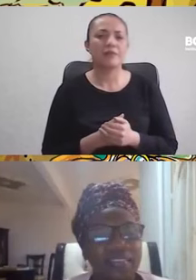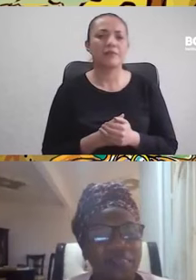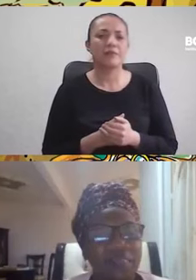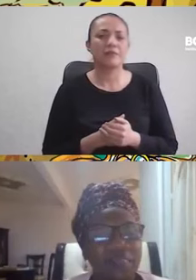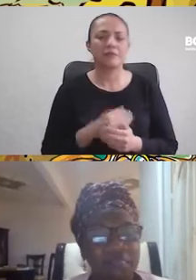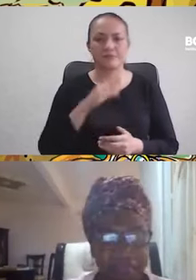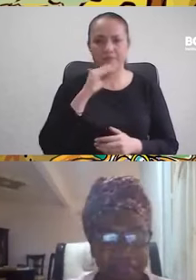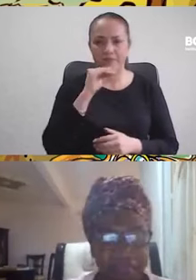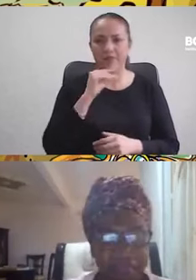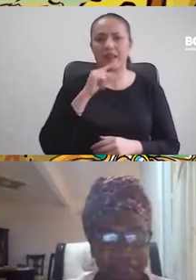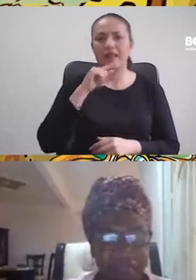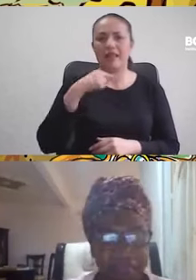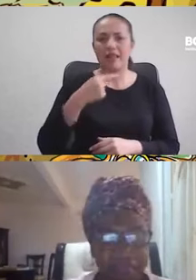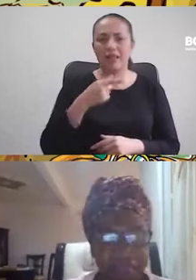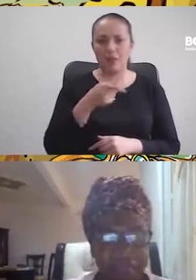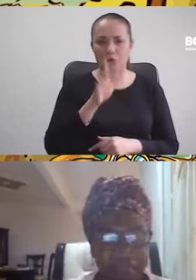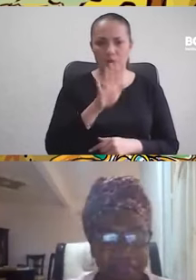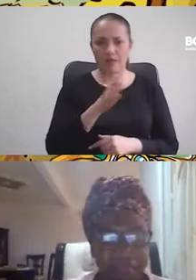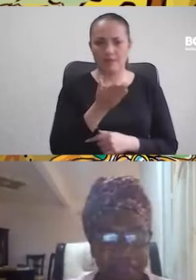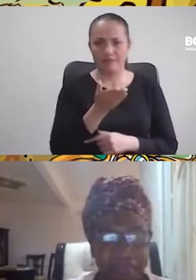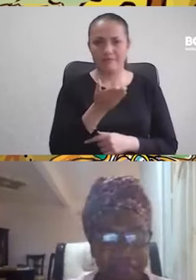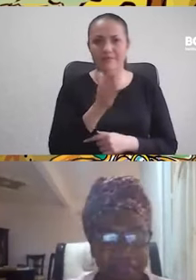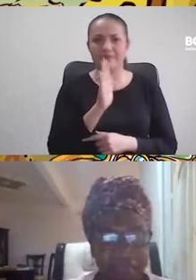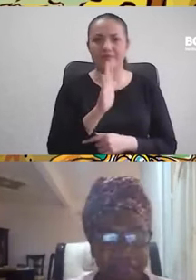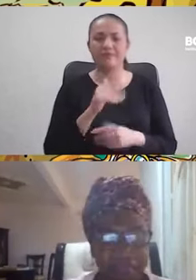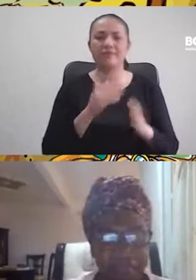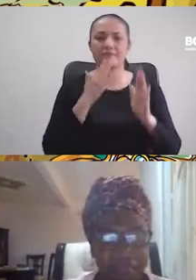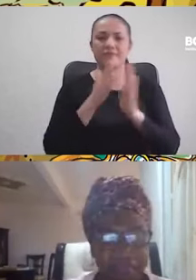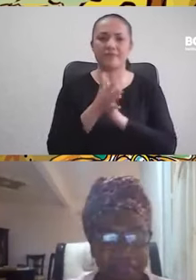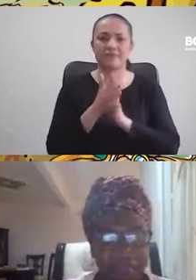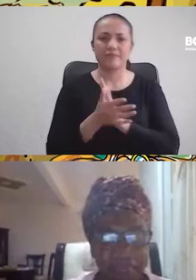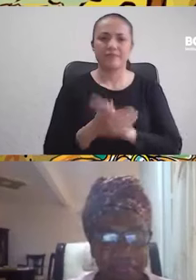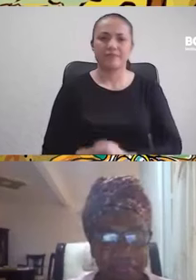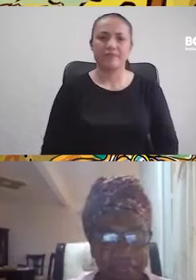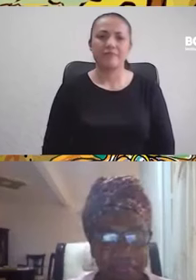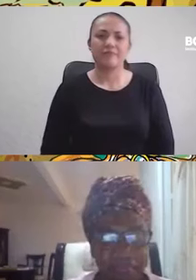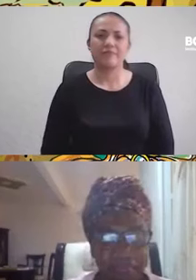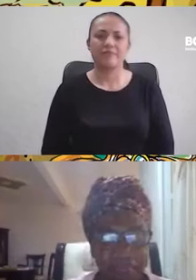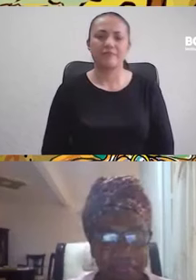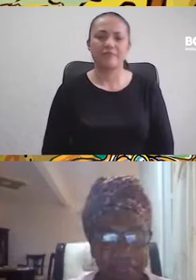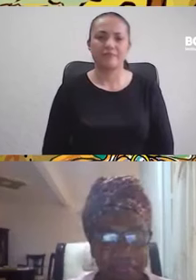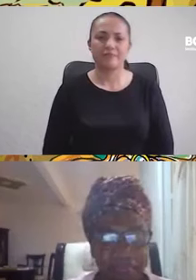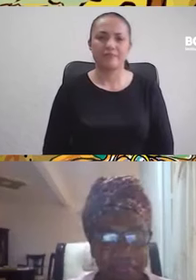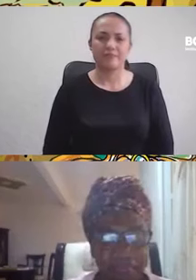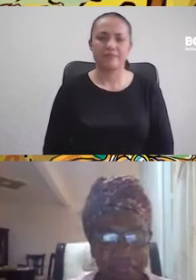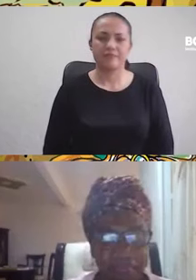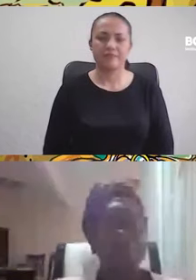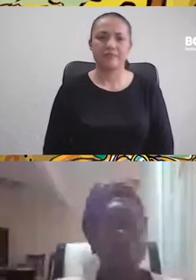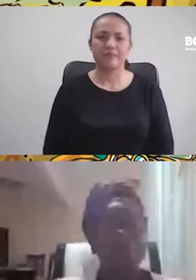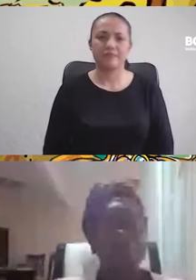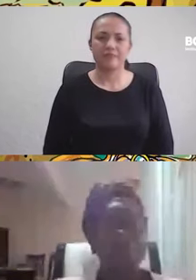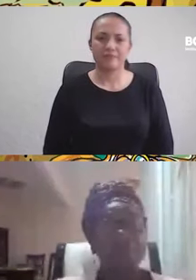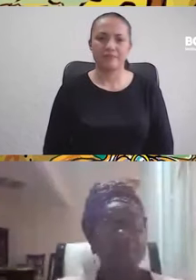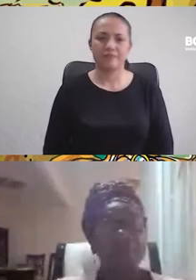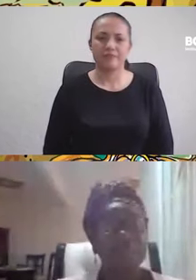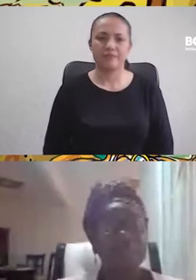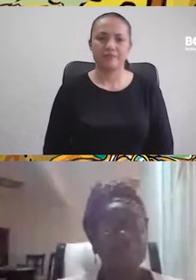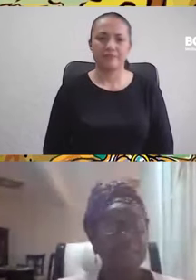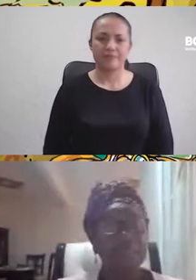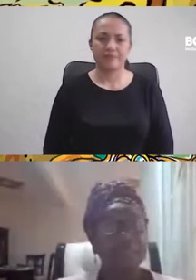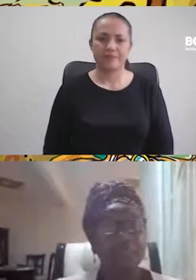Así na por tarde, y que está aquí Uriel Cassiani, Monar Iguana,